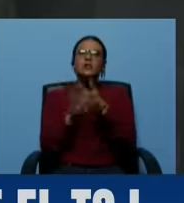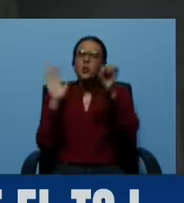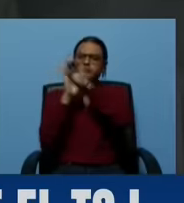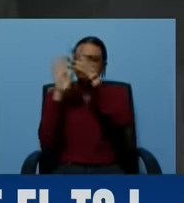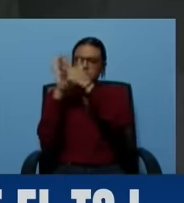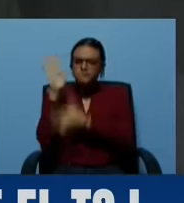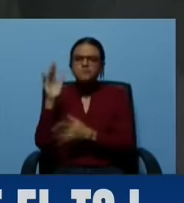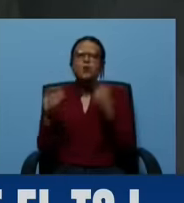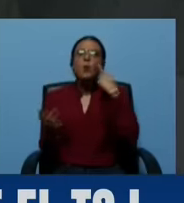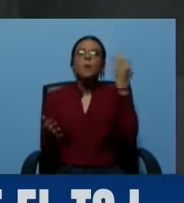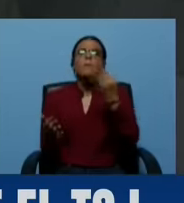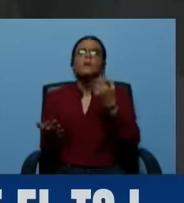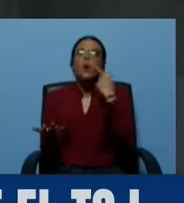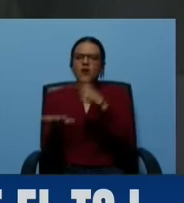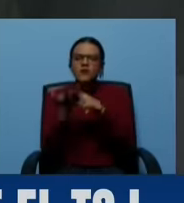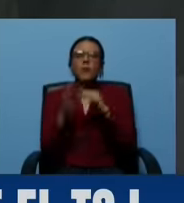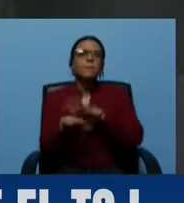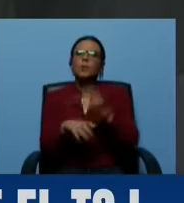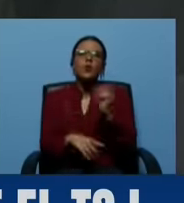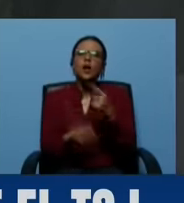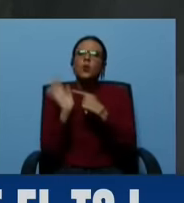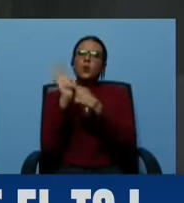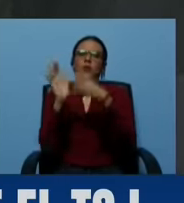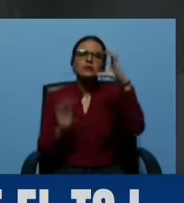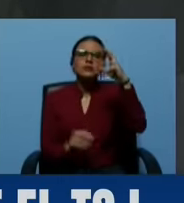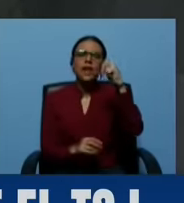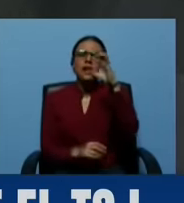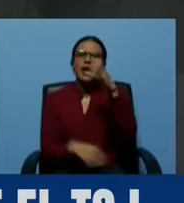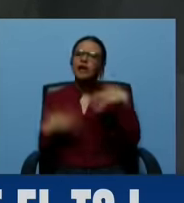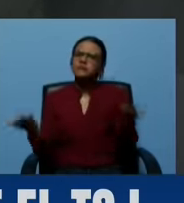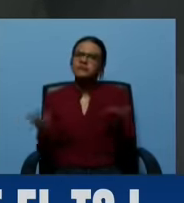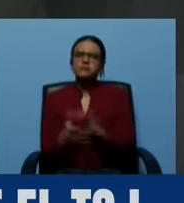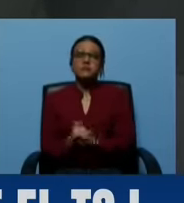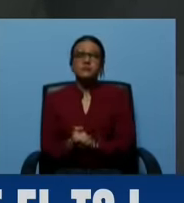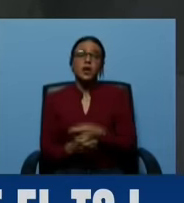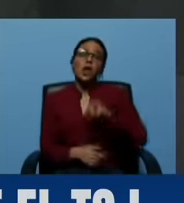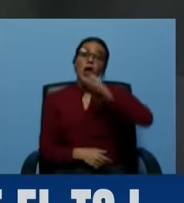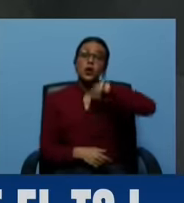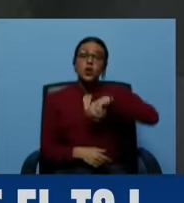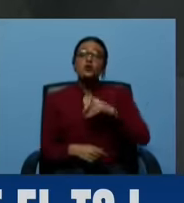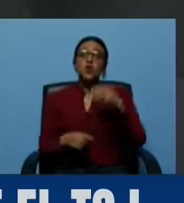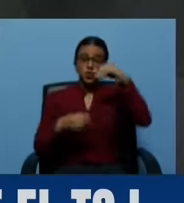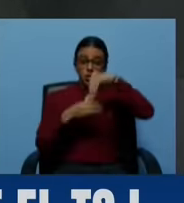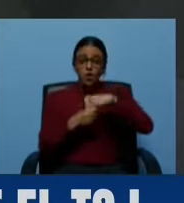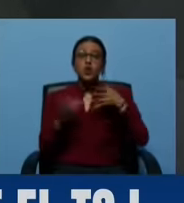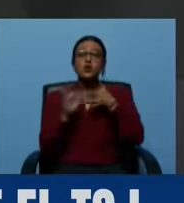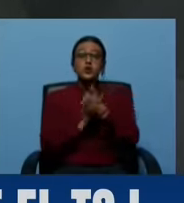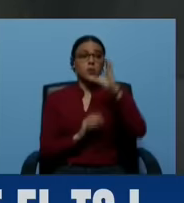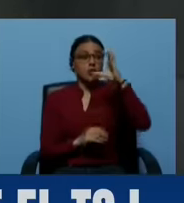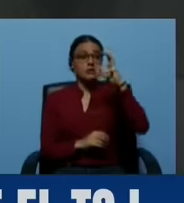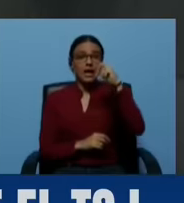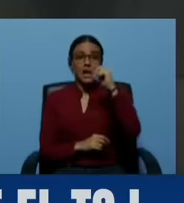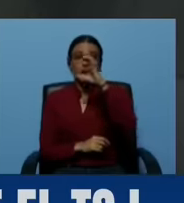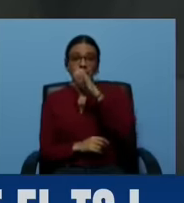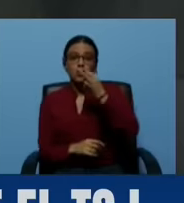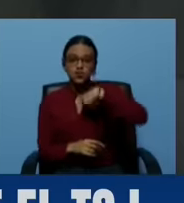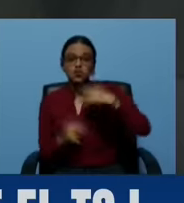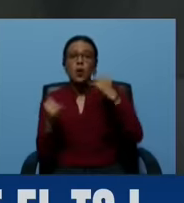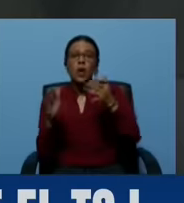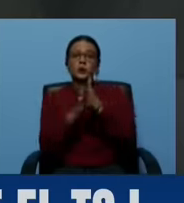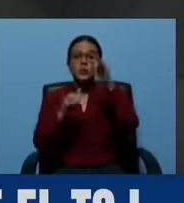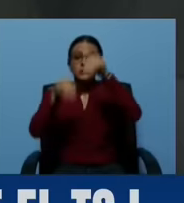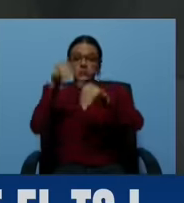así? ¿Es esta instancia? Nosotros somos miembros de la plataforma electoral y del Comando Con Venezuela. Y